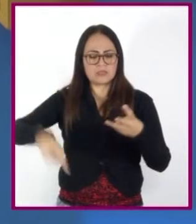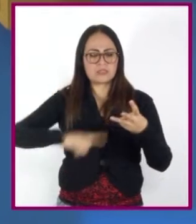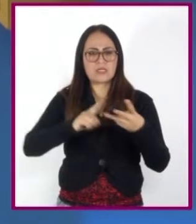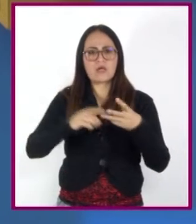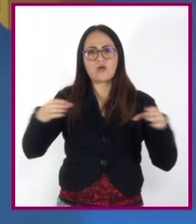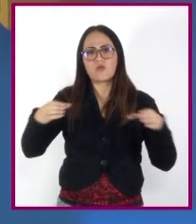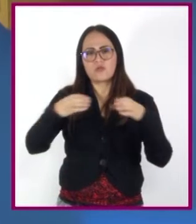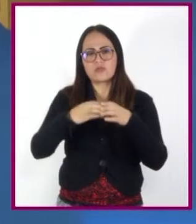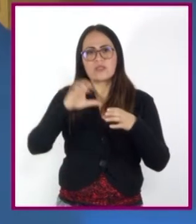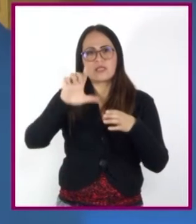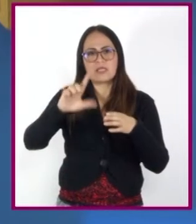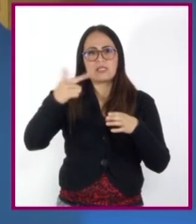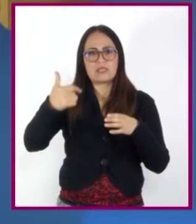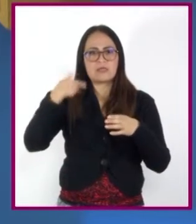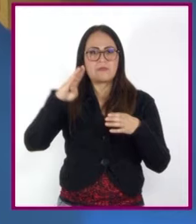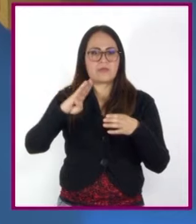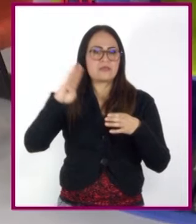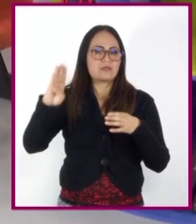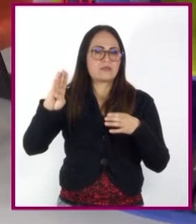comunidad LGBT.